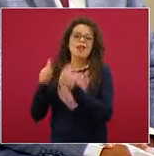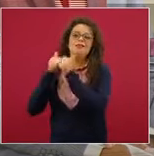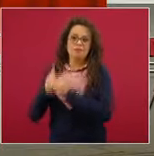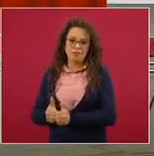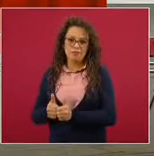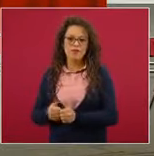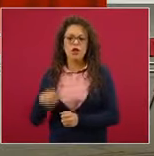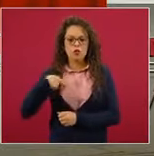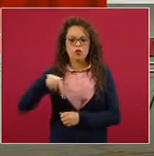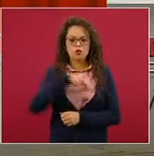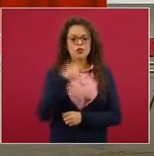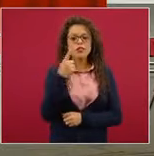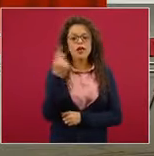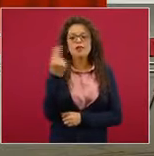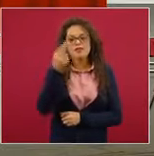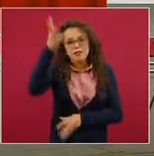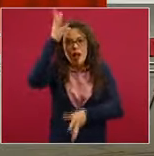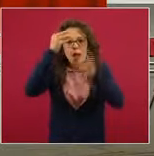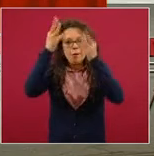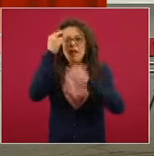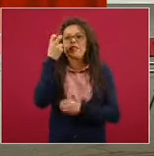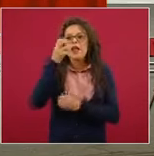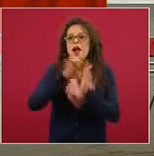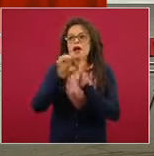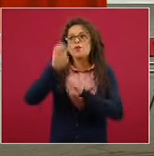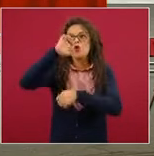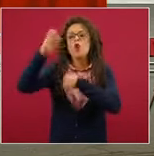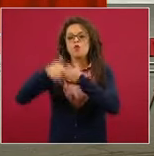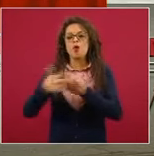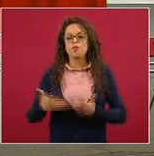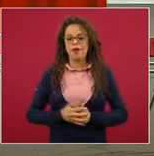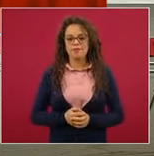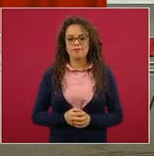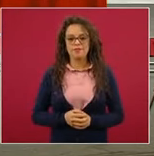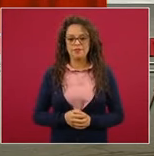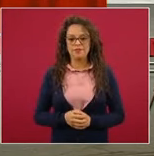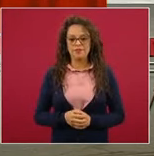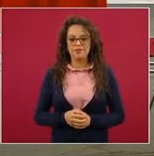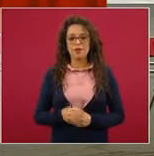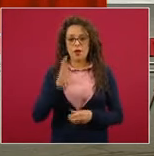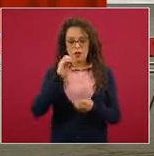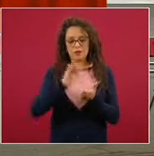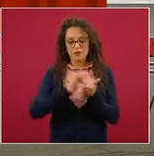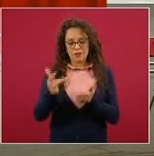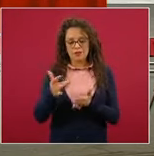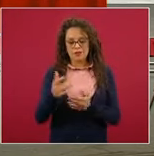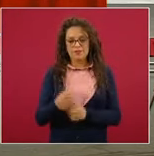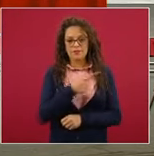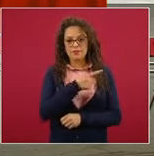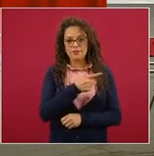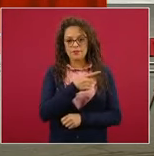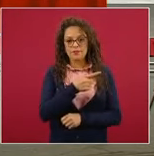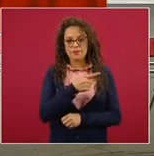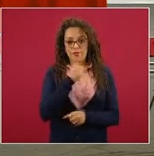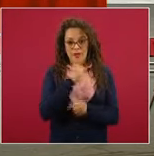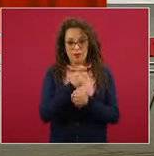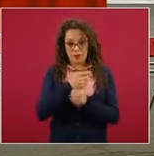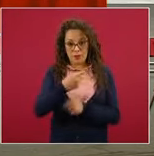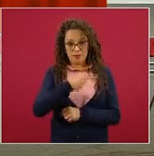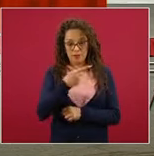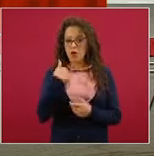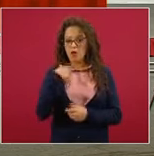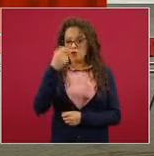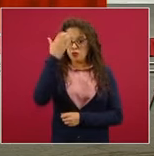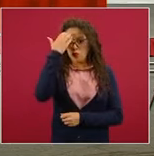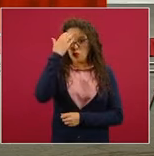de eso? Muchas gracias. Sobre la primera, en todos los países, supongo o asumo, no conozco los protocolos